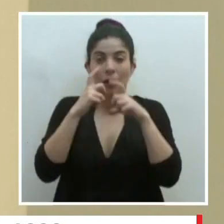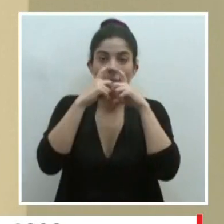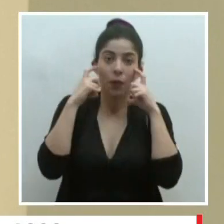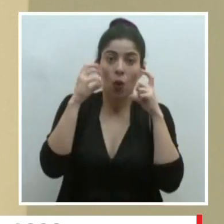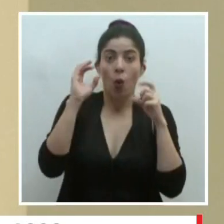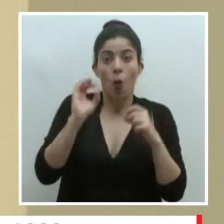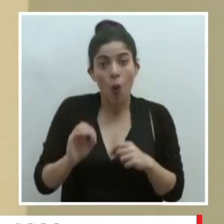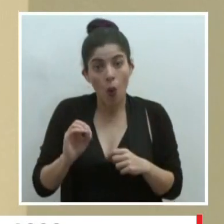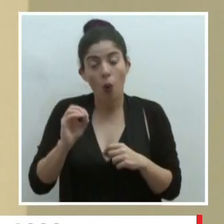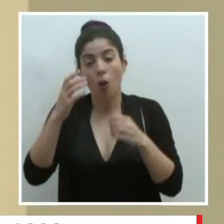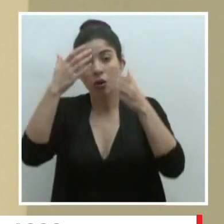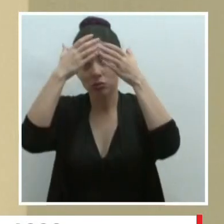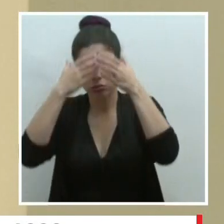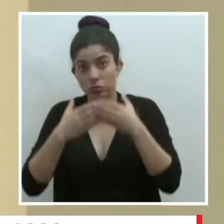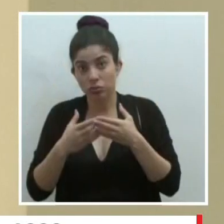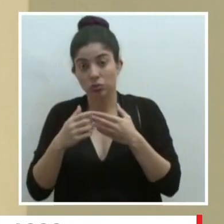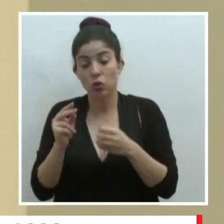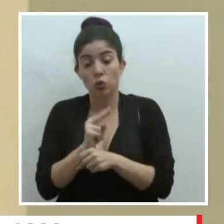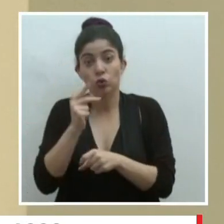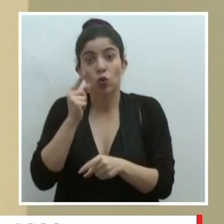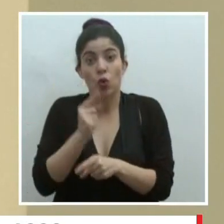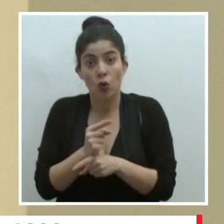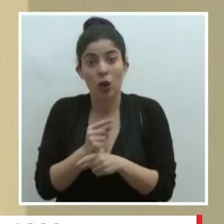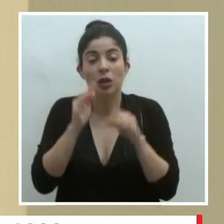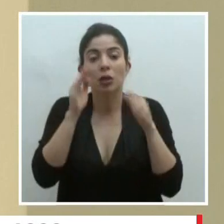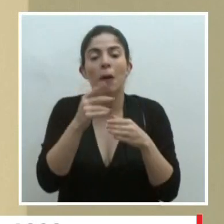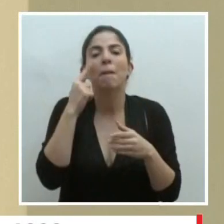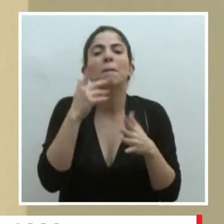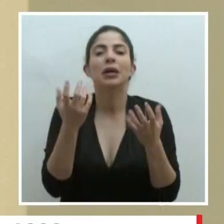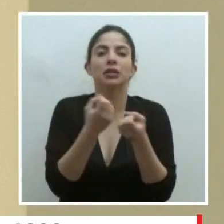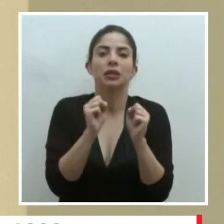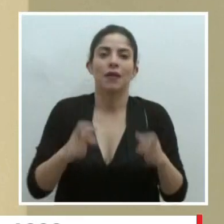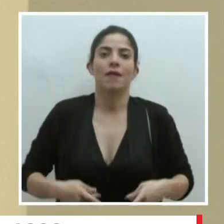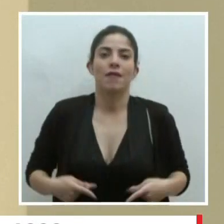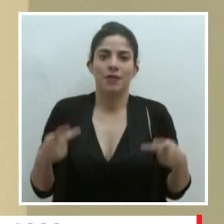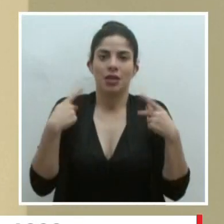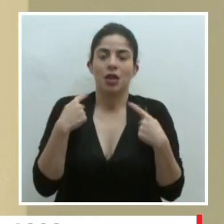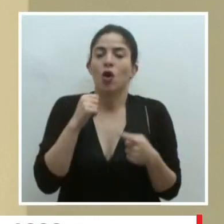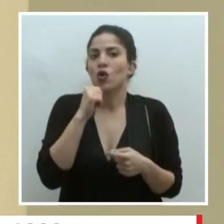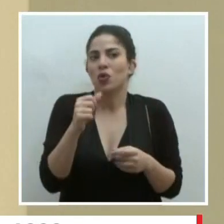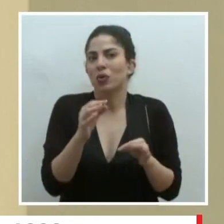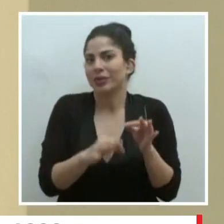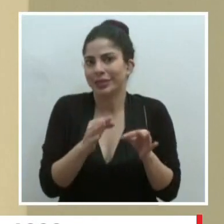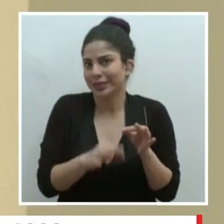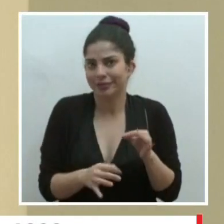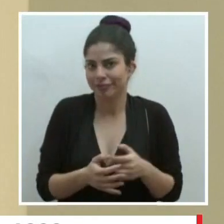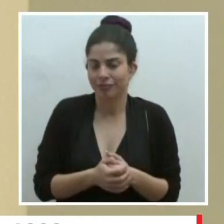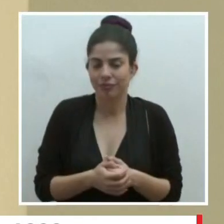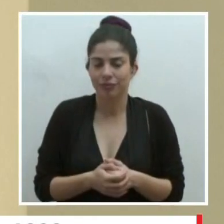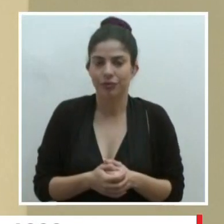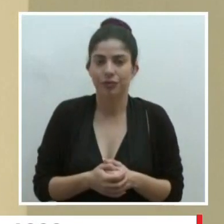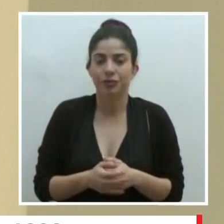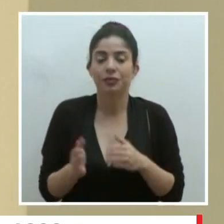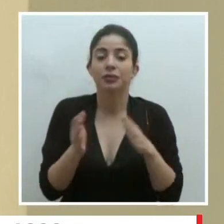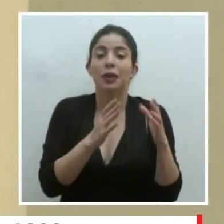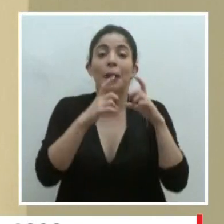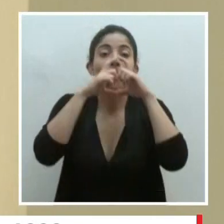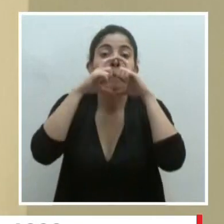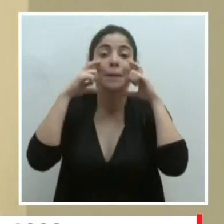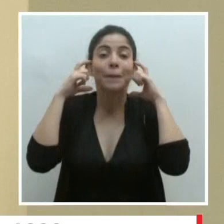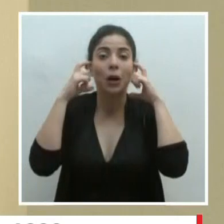la careta, es un asunto que va enfocado a salvar vidas, no es una cosa menor. Las